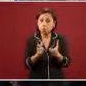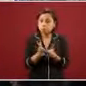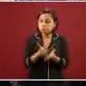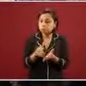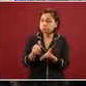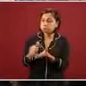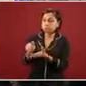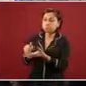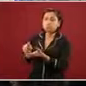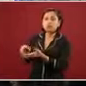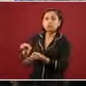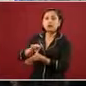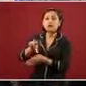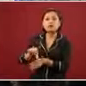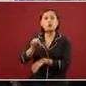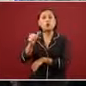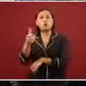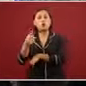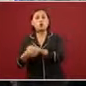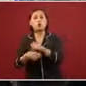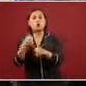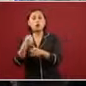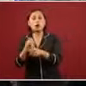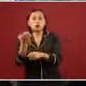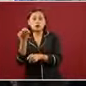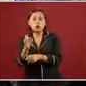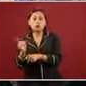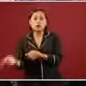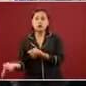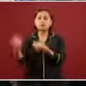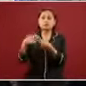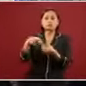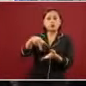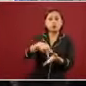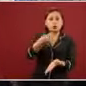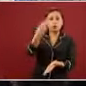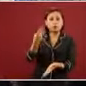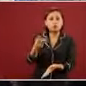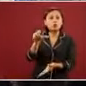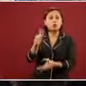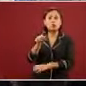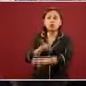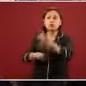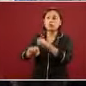otra, con otro con otro nombre legal.